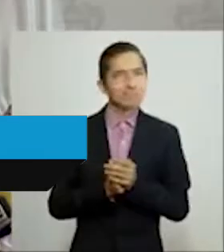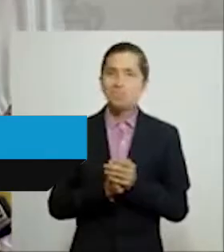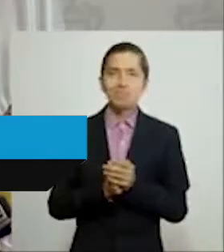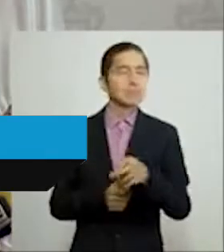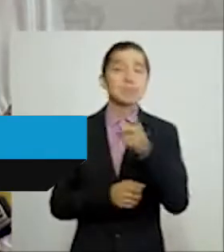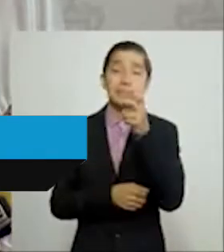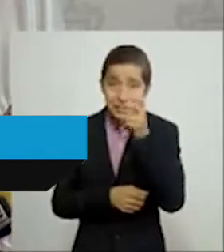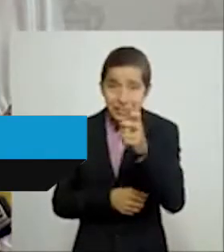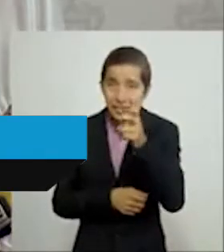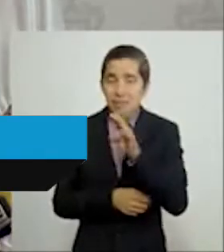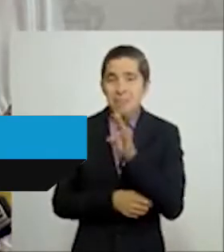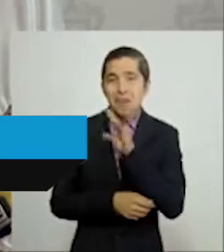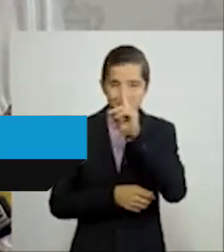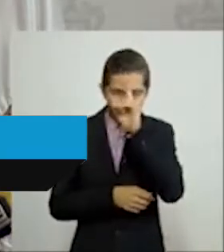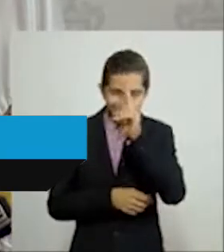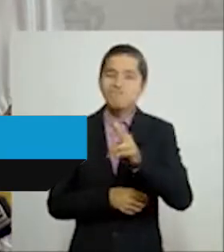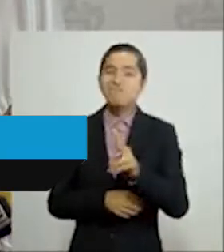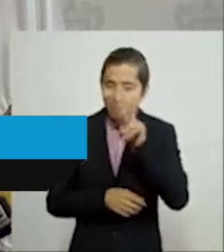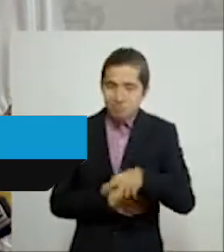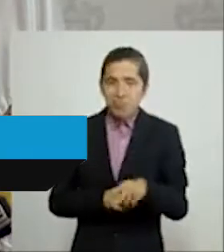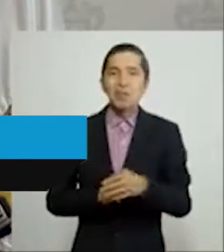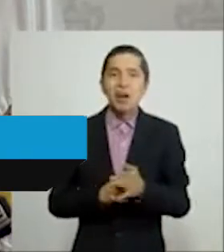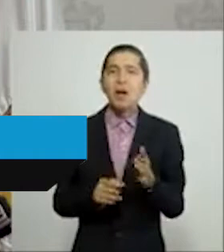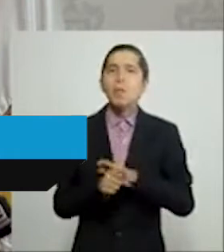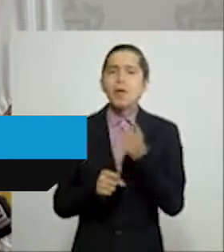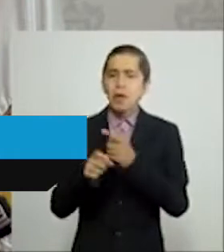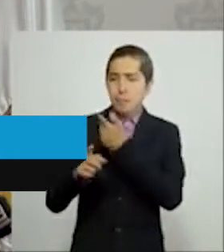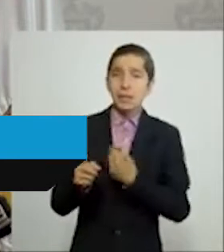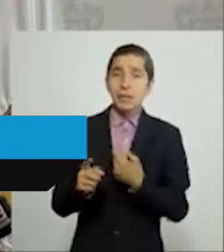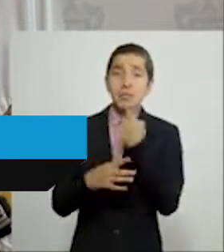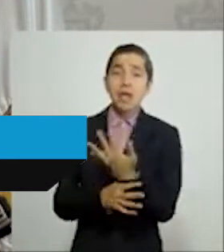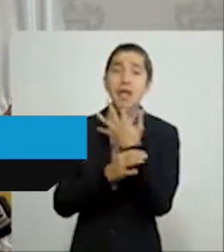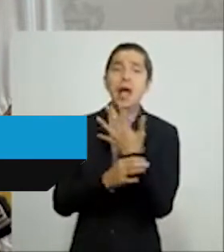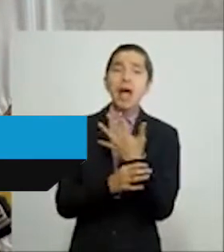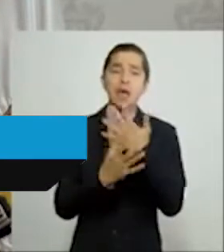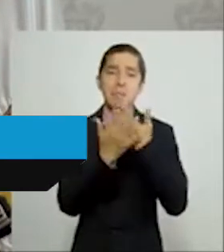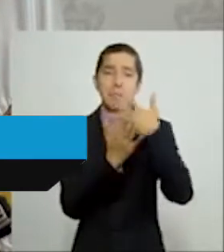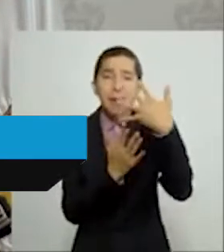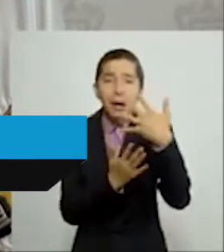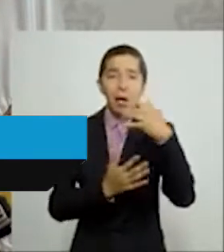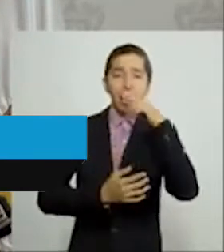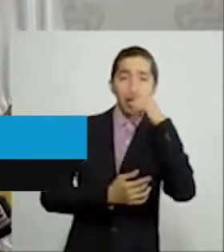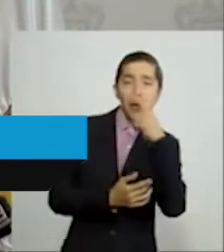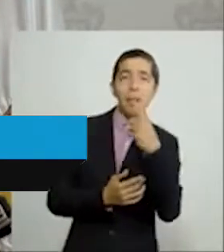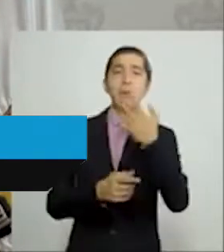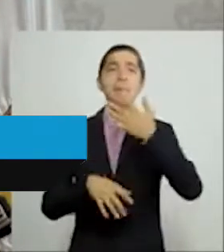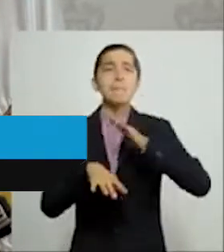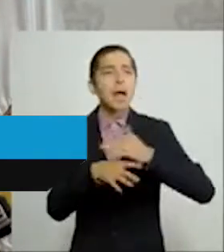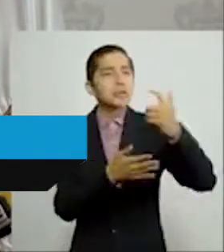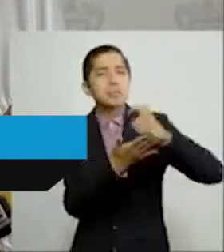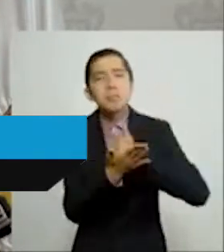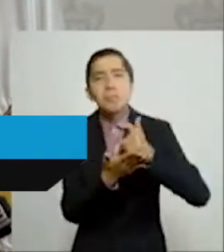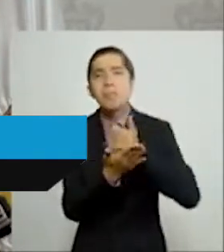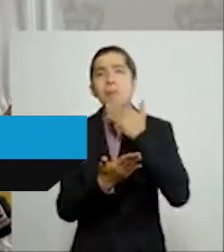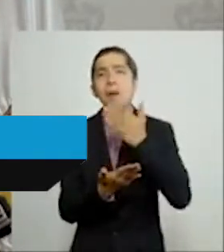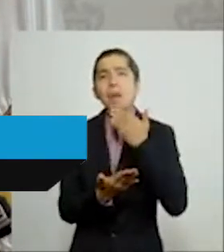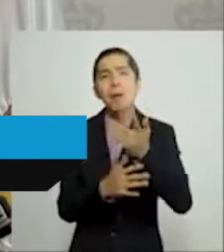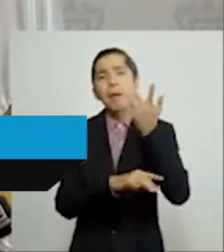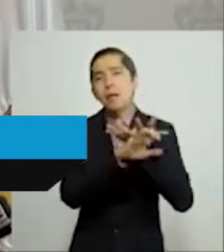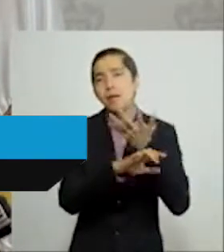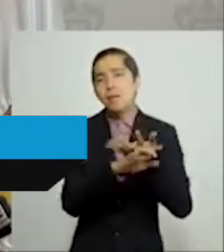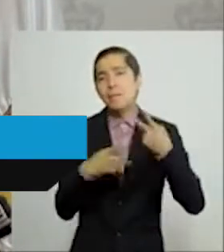que llegan más remesas y se echa un discurso con respecto a los migrantes,